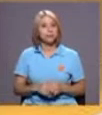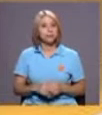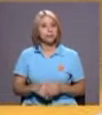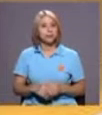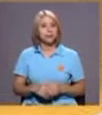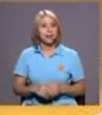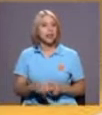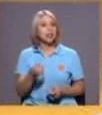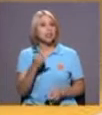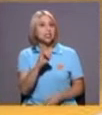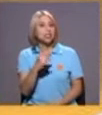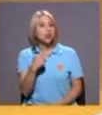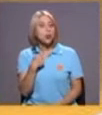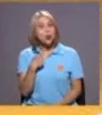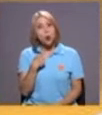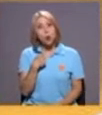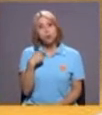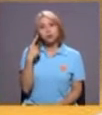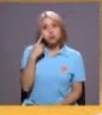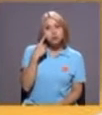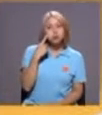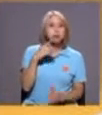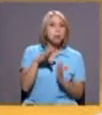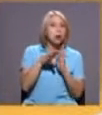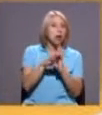si uno coge deportistas de